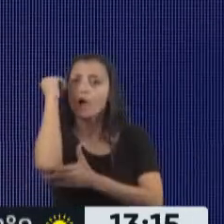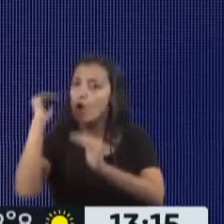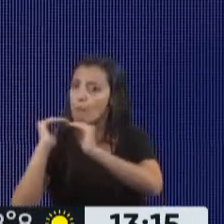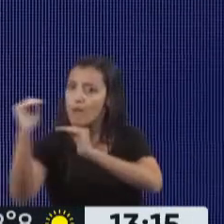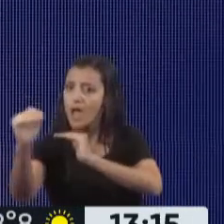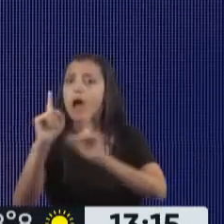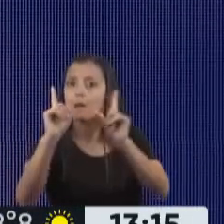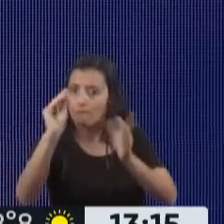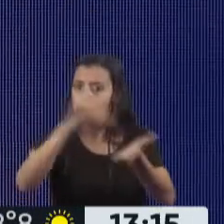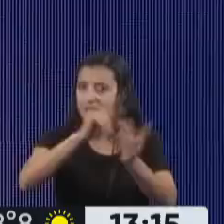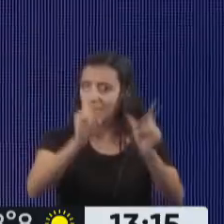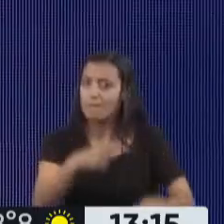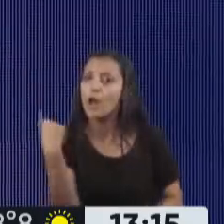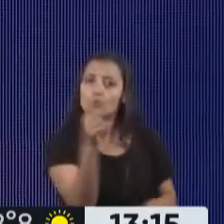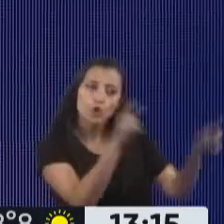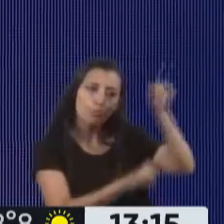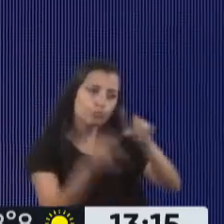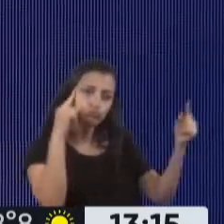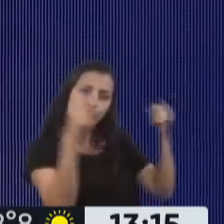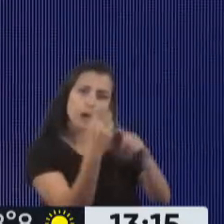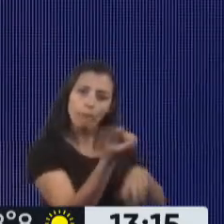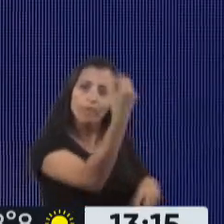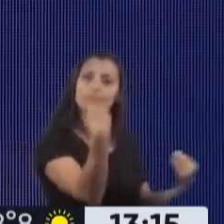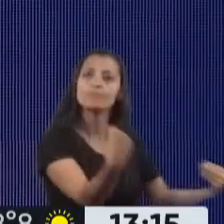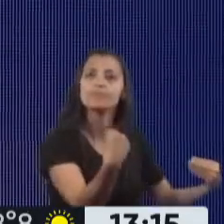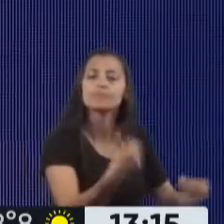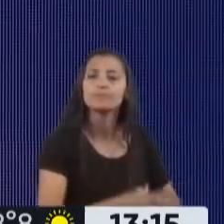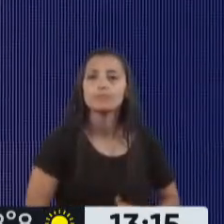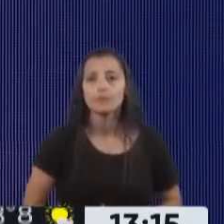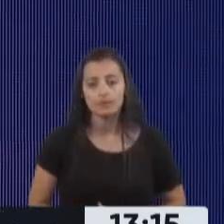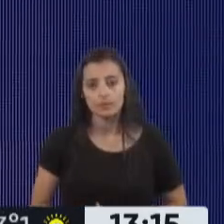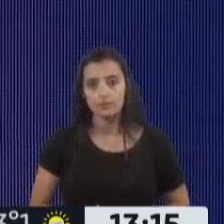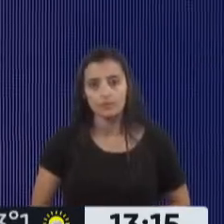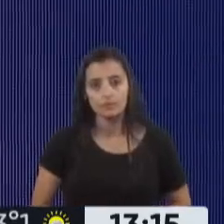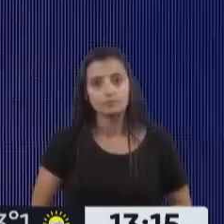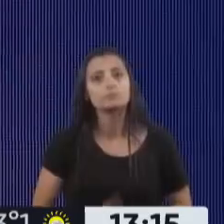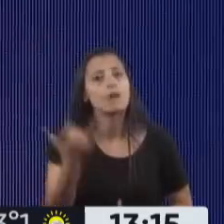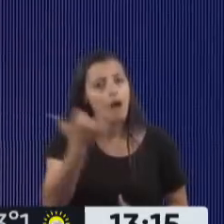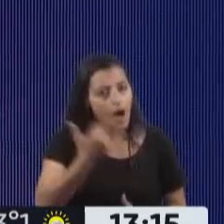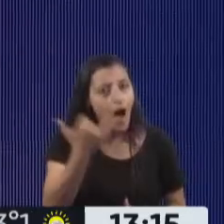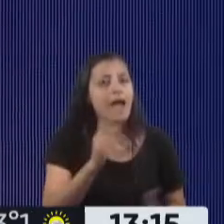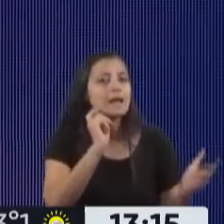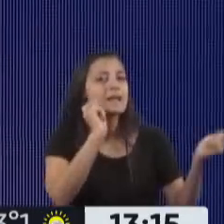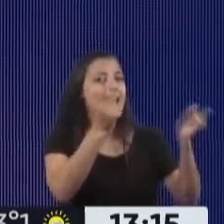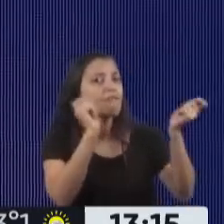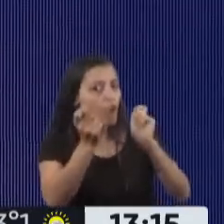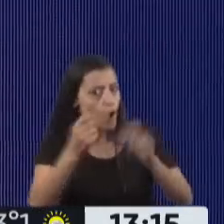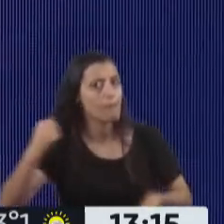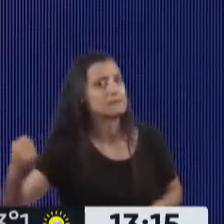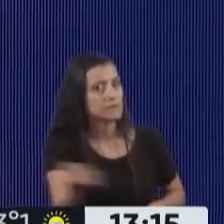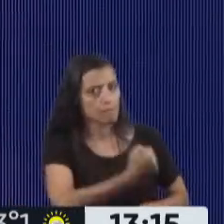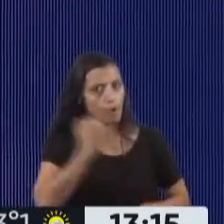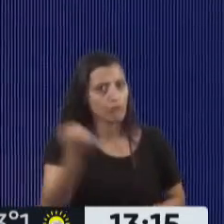sino que además se hicieron un conjunto de reformas